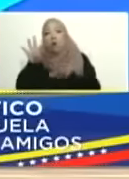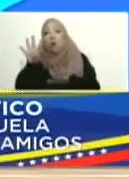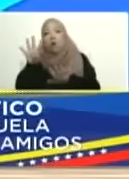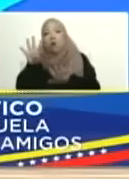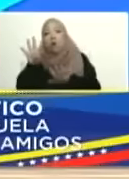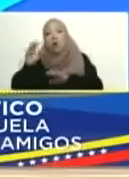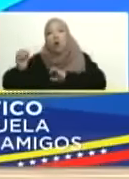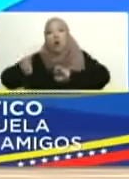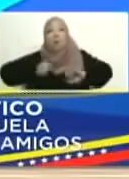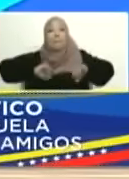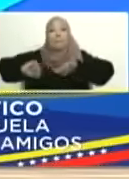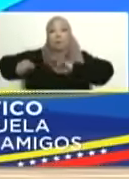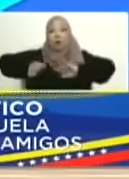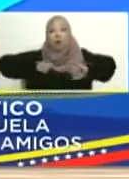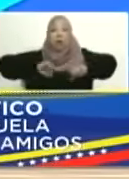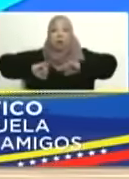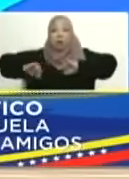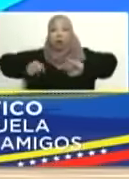de movimientos